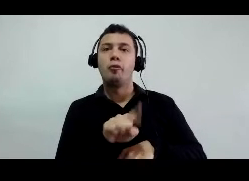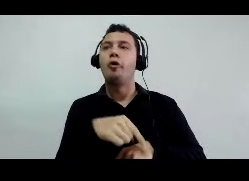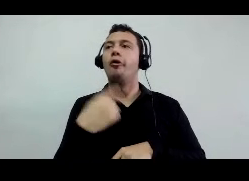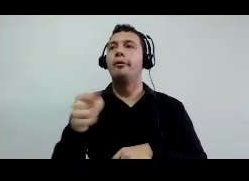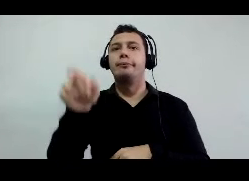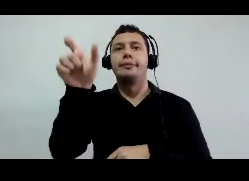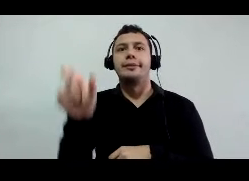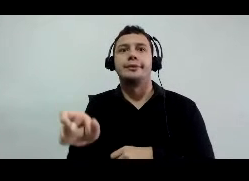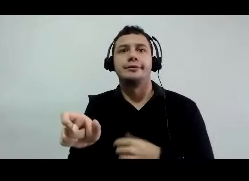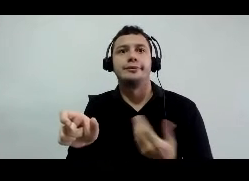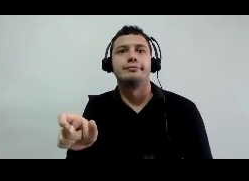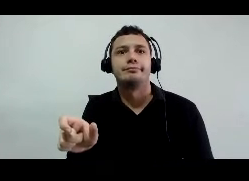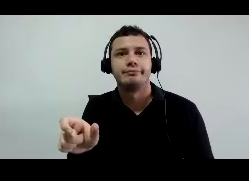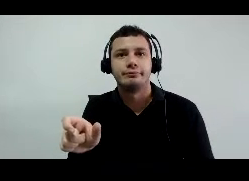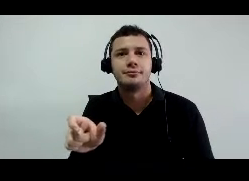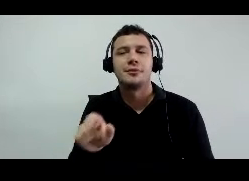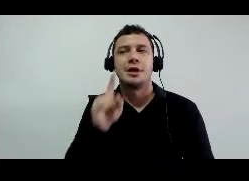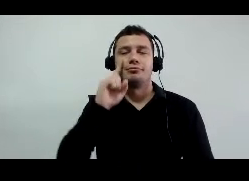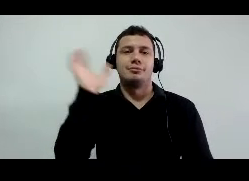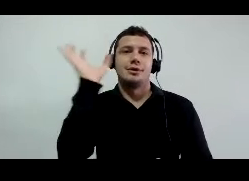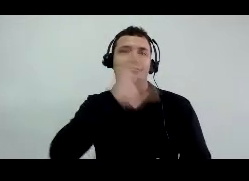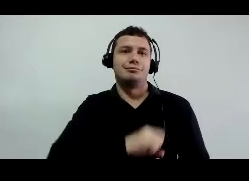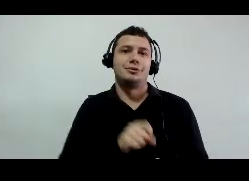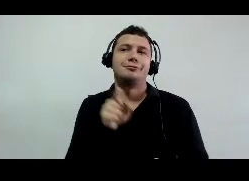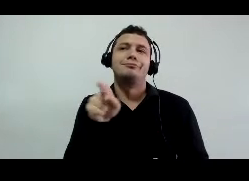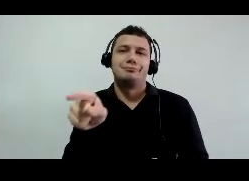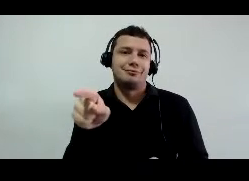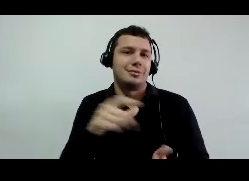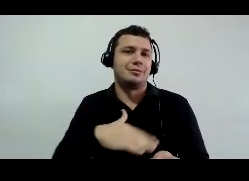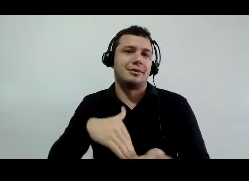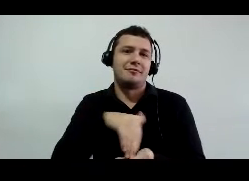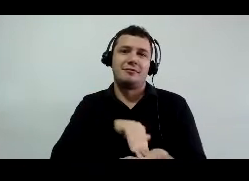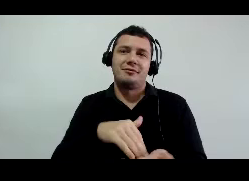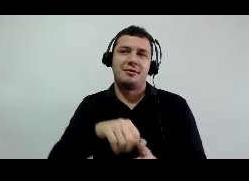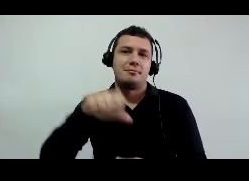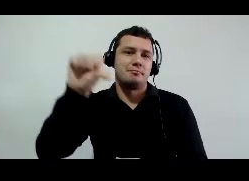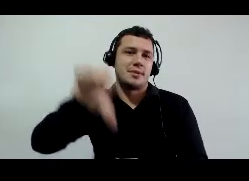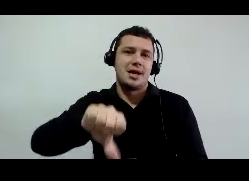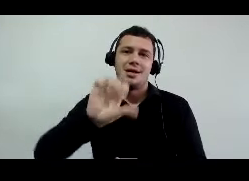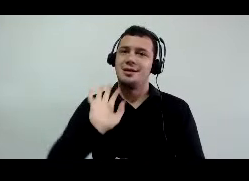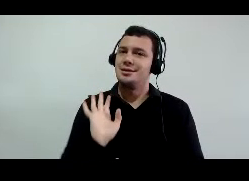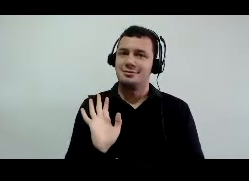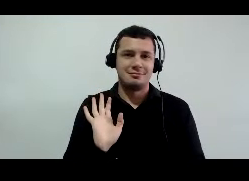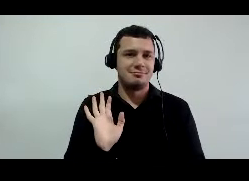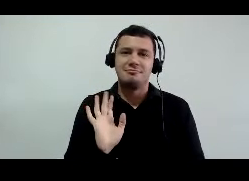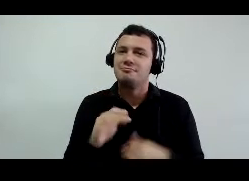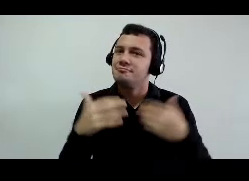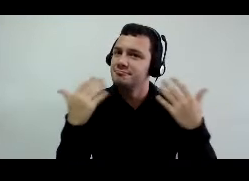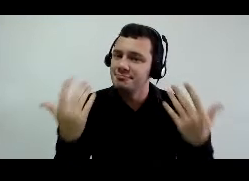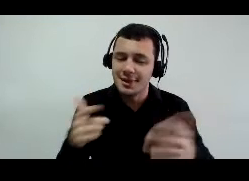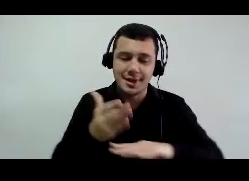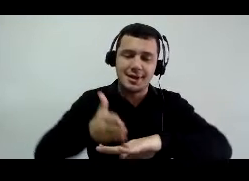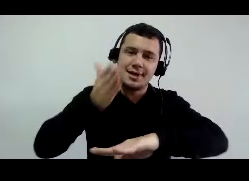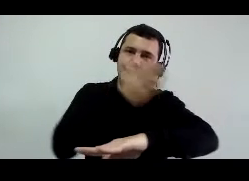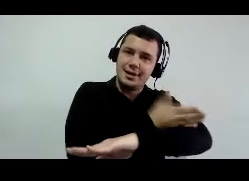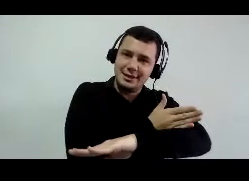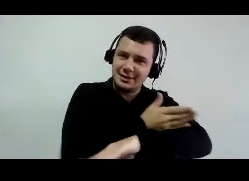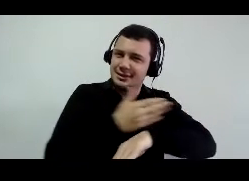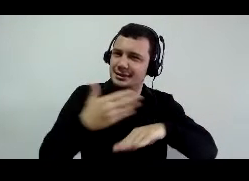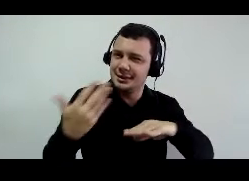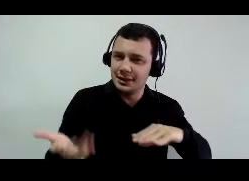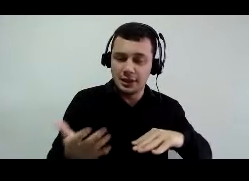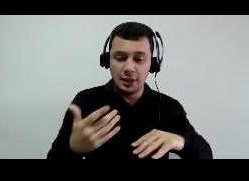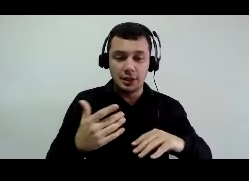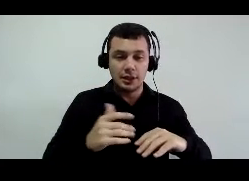y ahí es donde nosotros vemos la falla de nuestro sistema, que está diseñado de una manera, pero que algunas instituciones